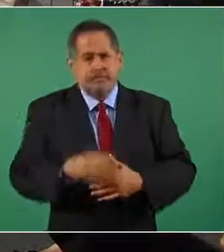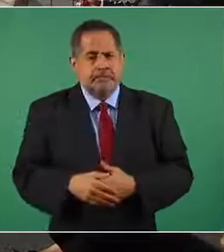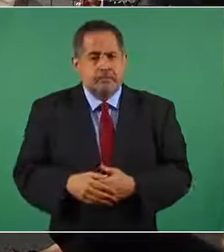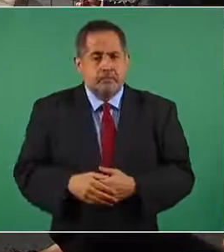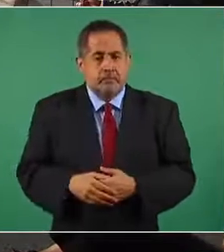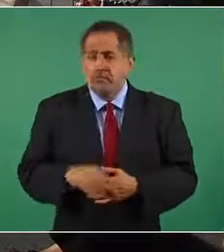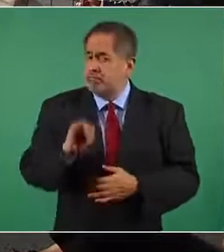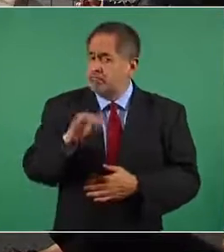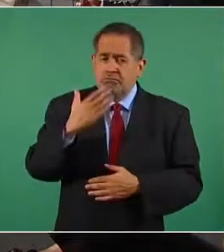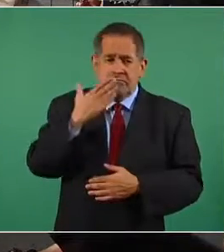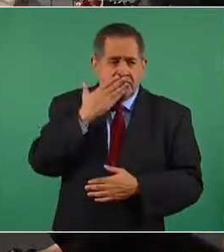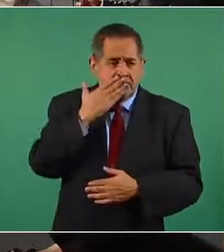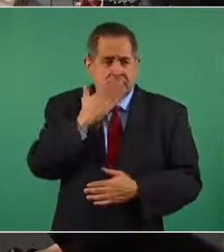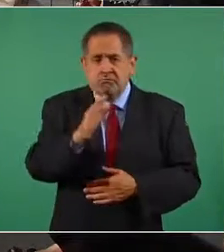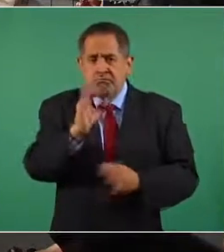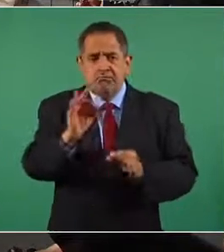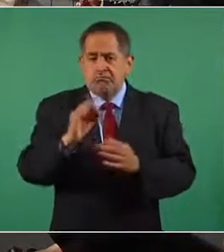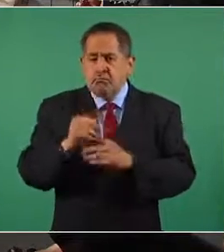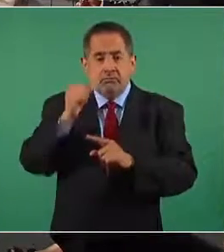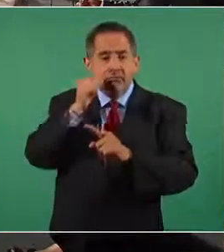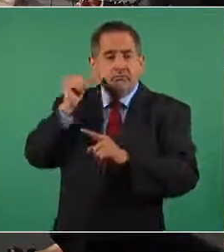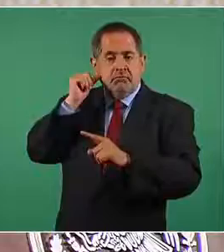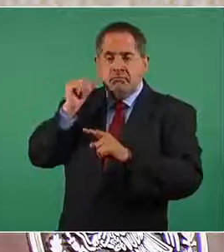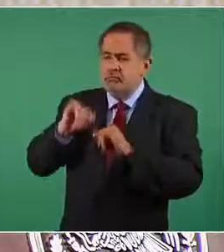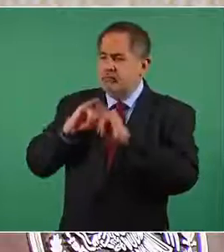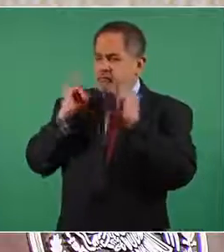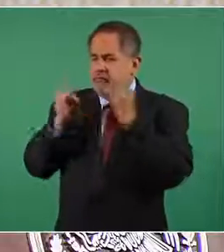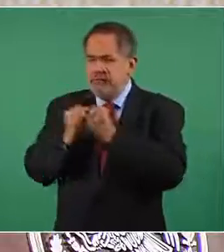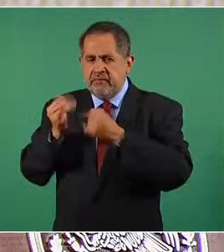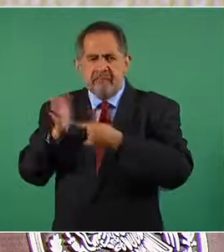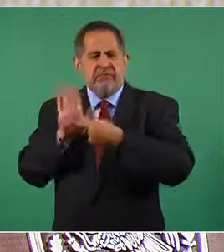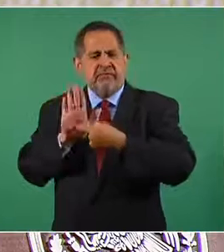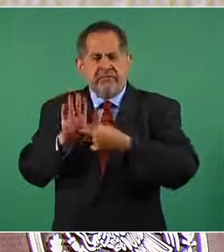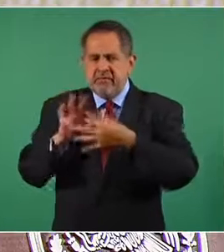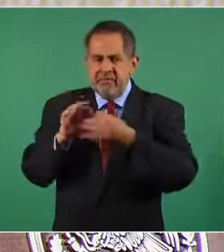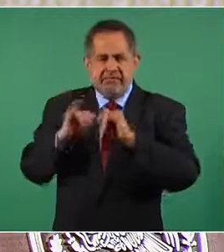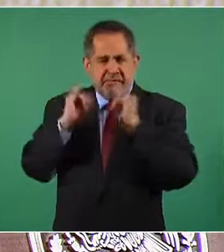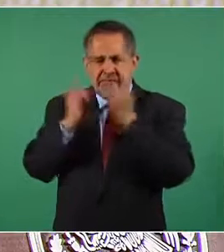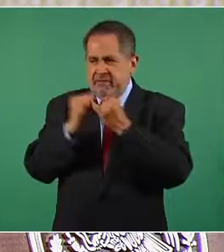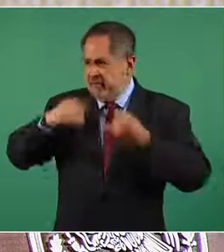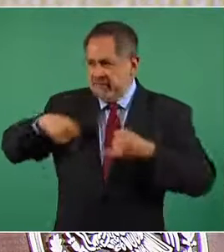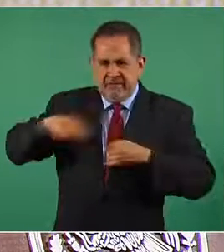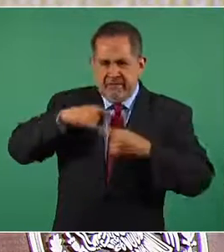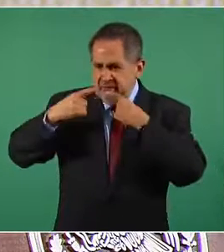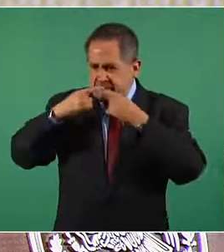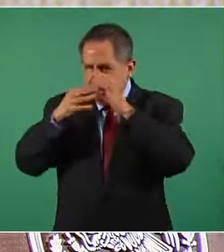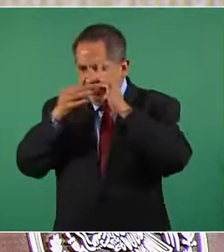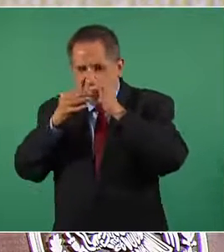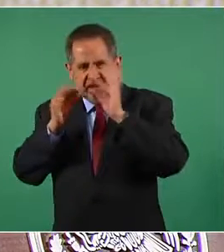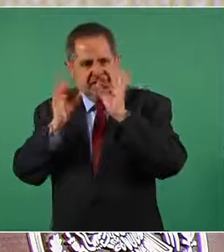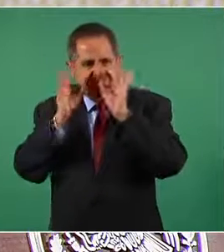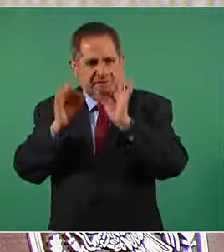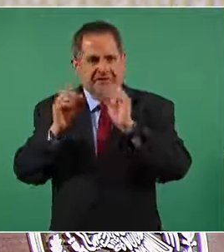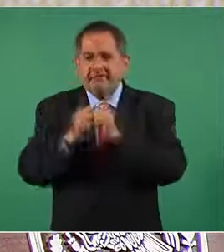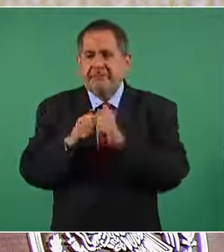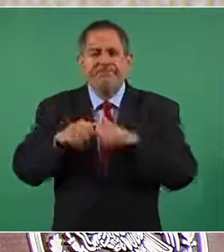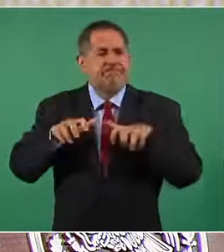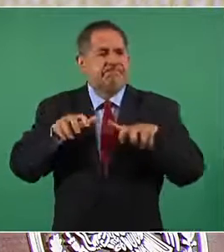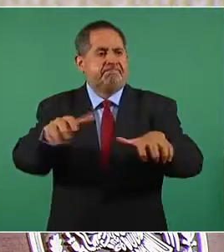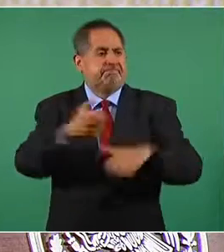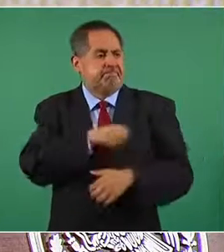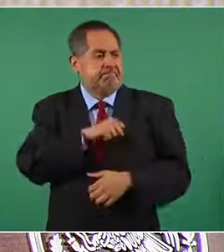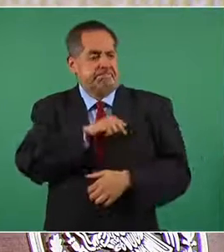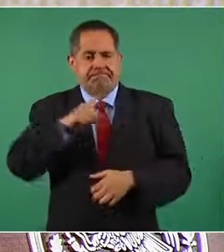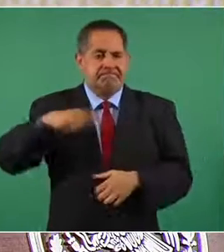lo presentó ayer en una reunión que tuvimos con el sector